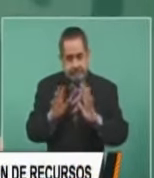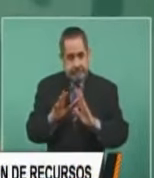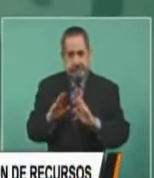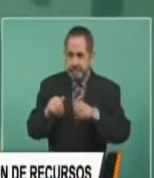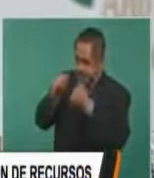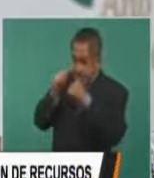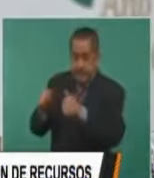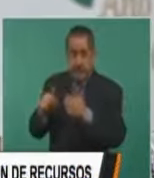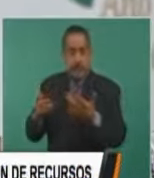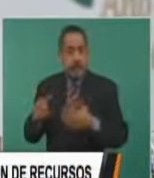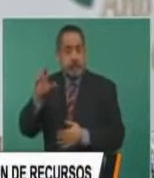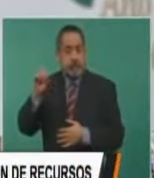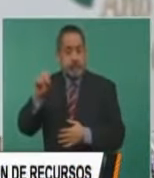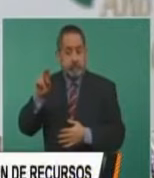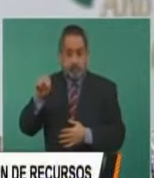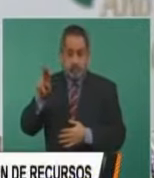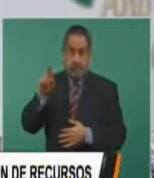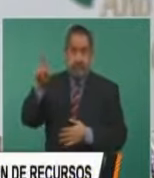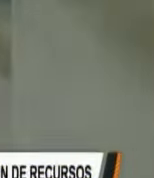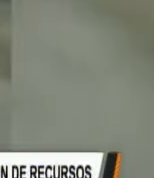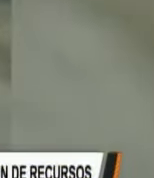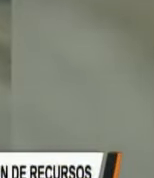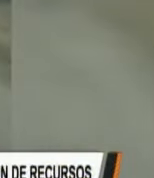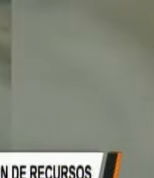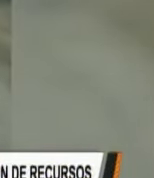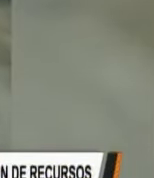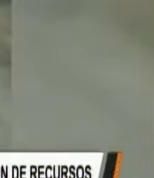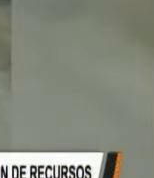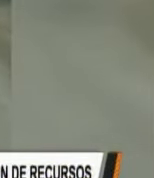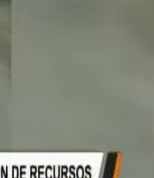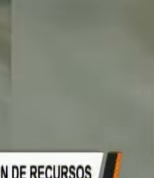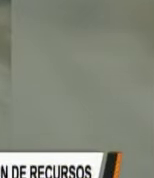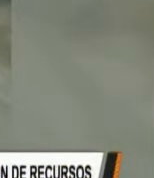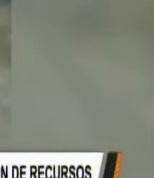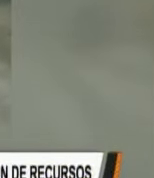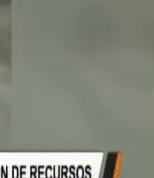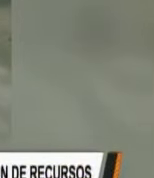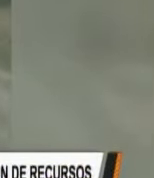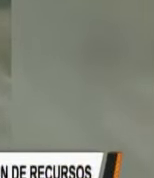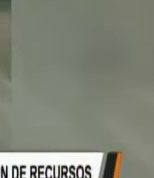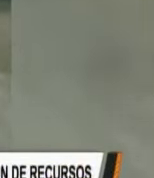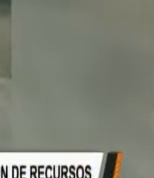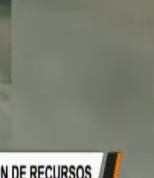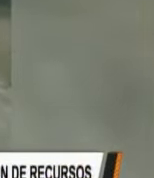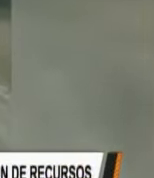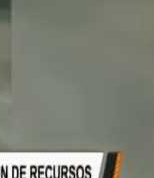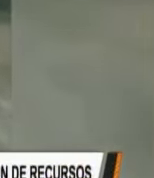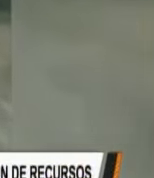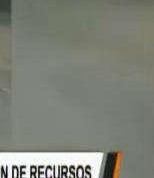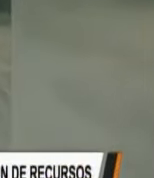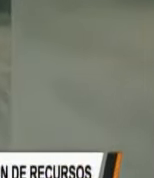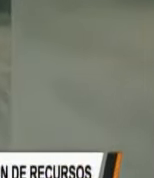Por supuesto, hay una asignación de recursos que ya se había indicado anteriormente, pero para la aprobación de estos